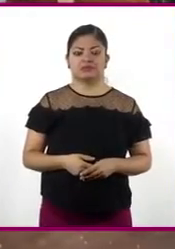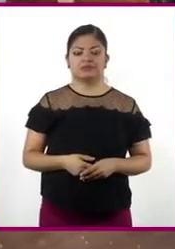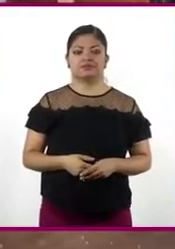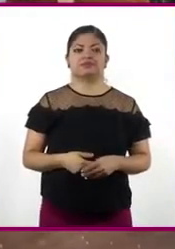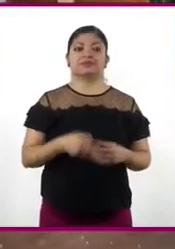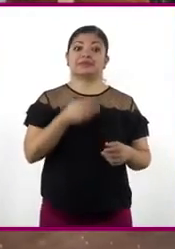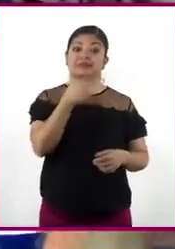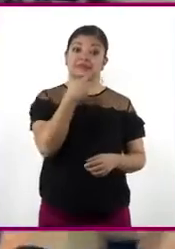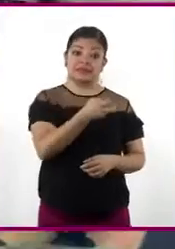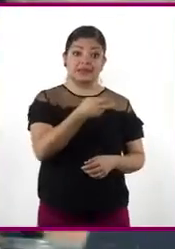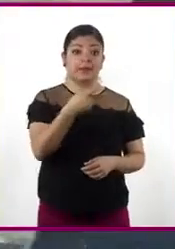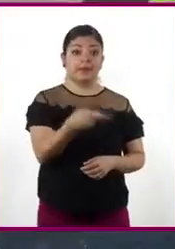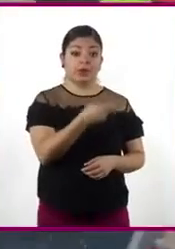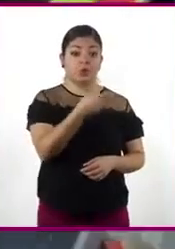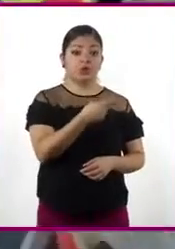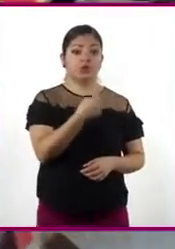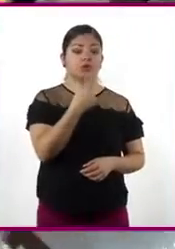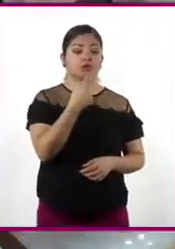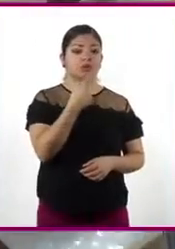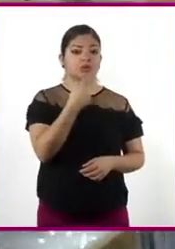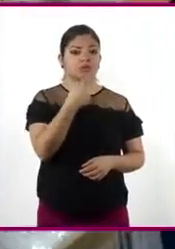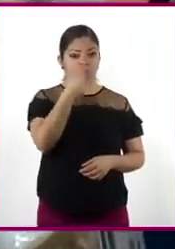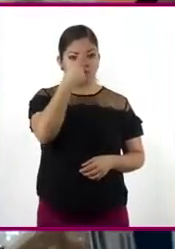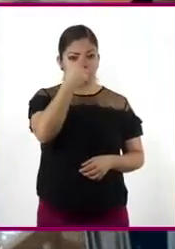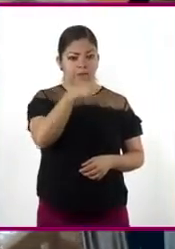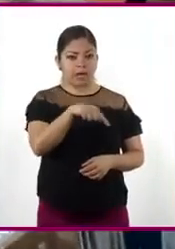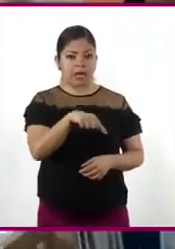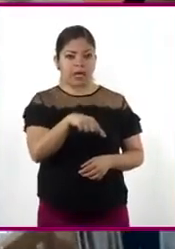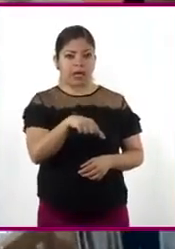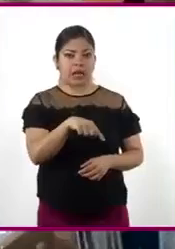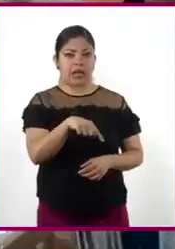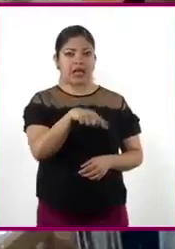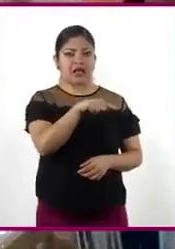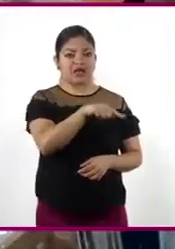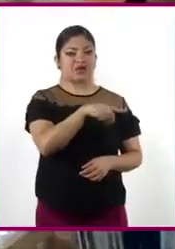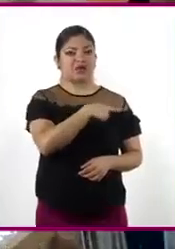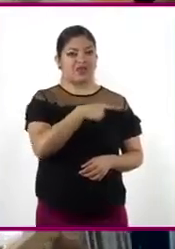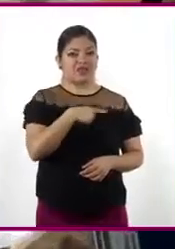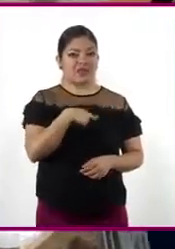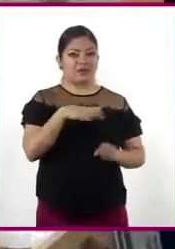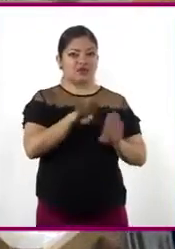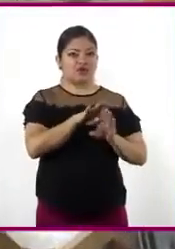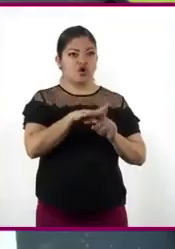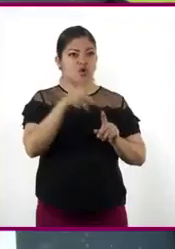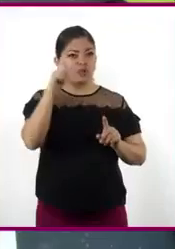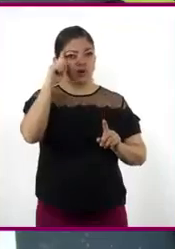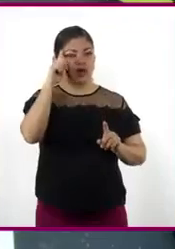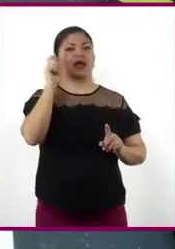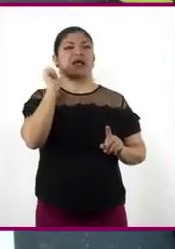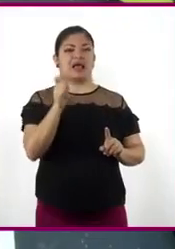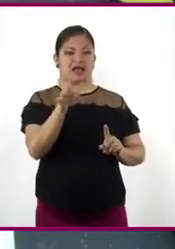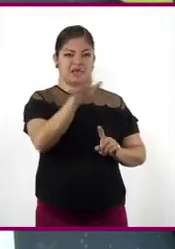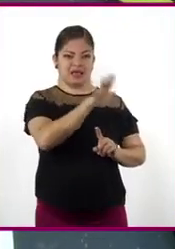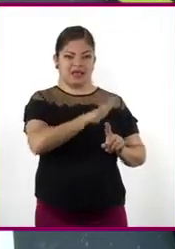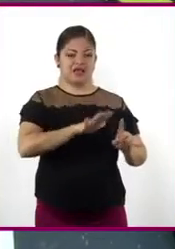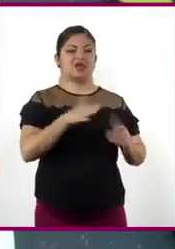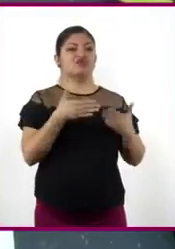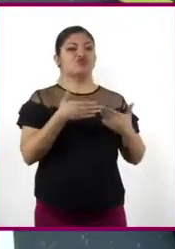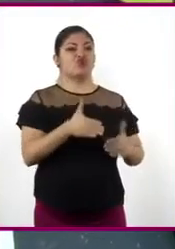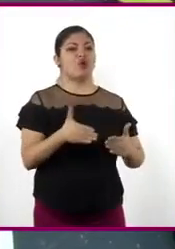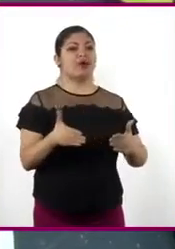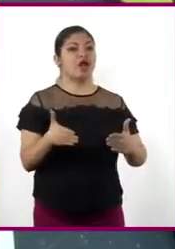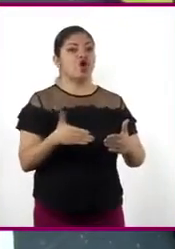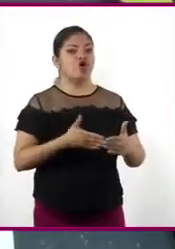Estas preguntas sirven para darnos una idea general de lo que vamos a cocinar y